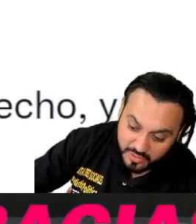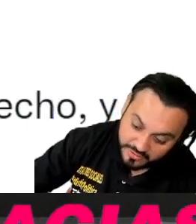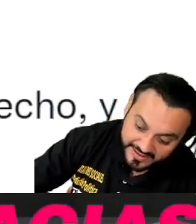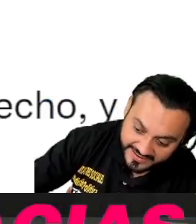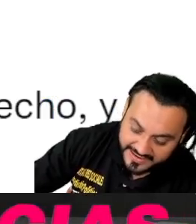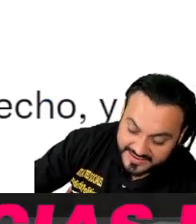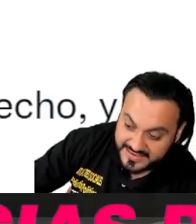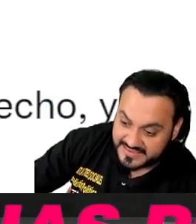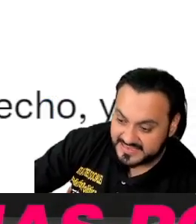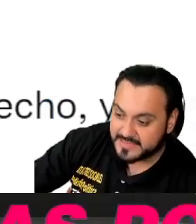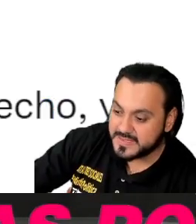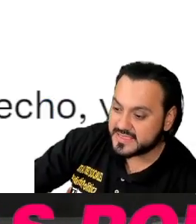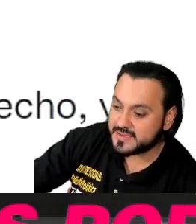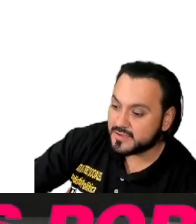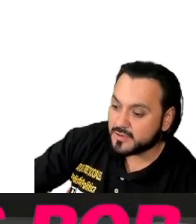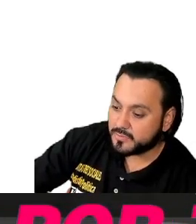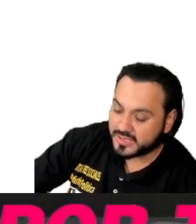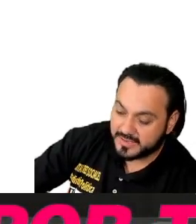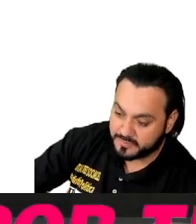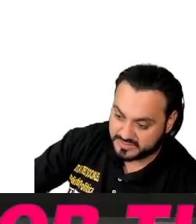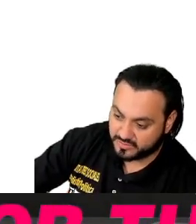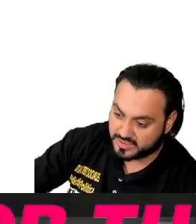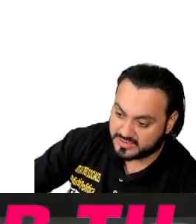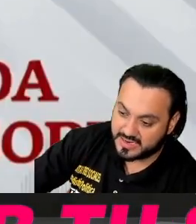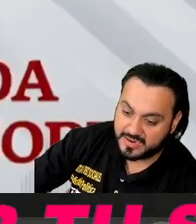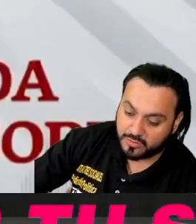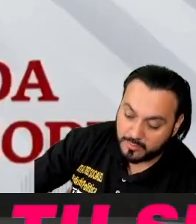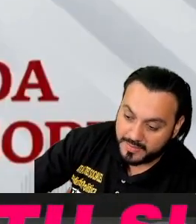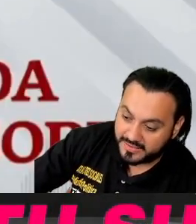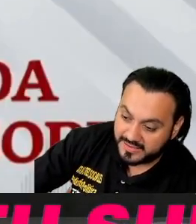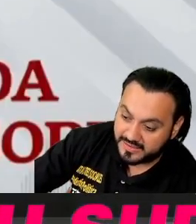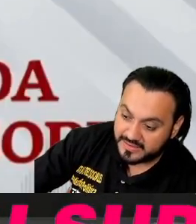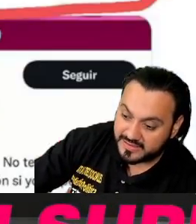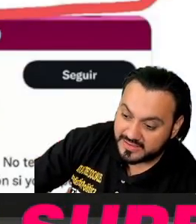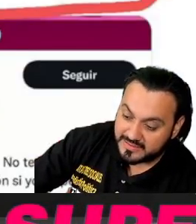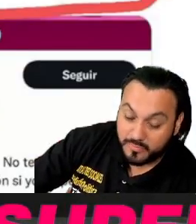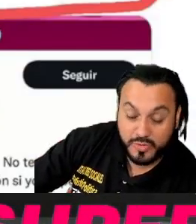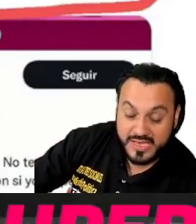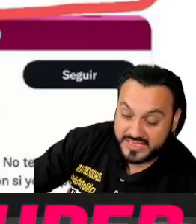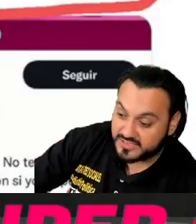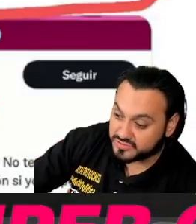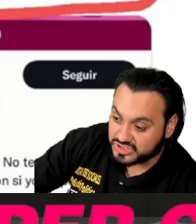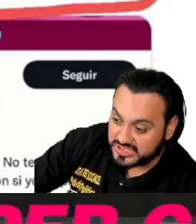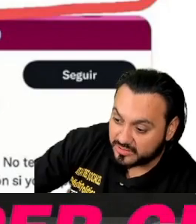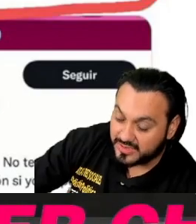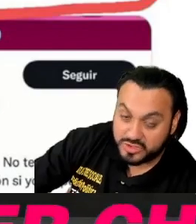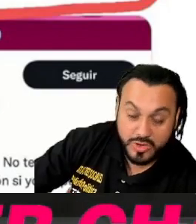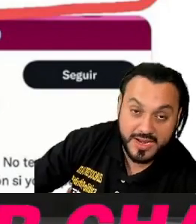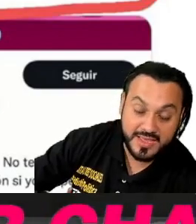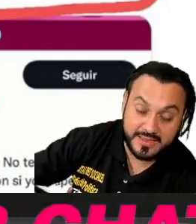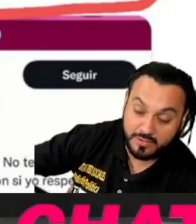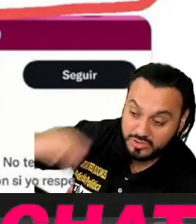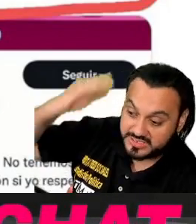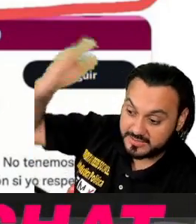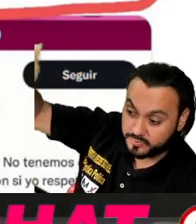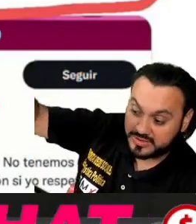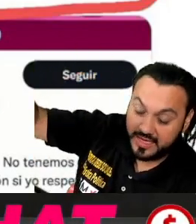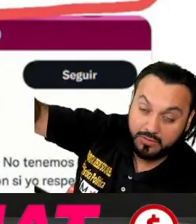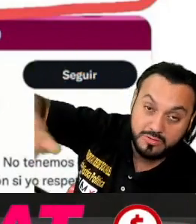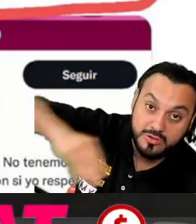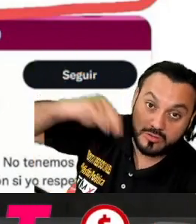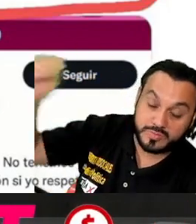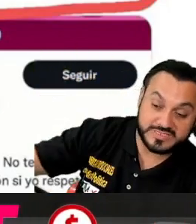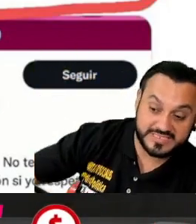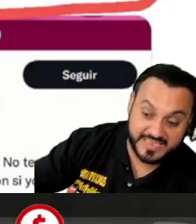o de errar te admite porque pues jorge triana lo comparte muy aquí sus chicharrones truenan y luego este diputado